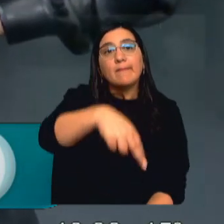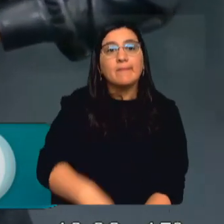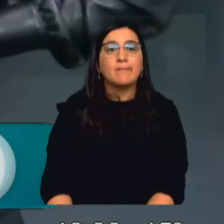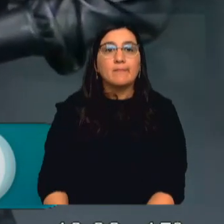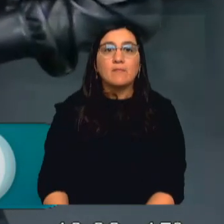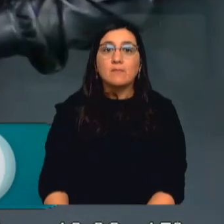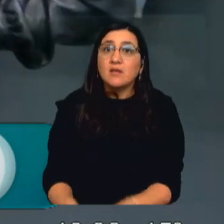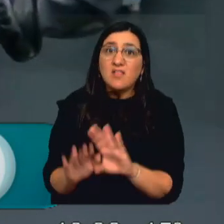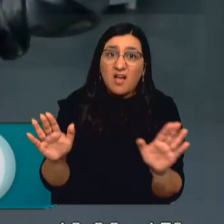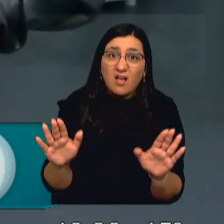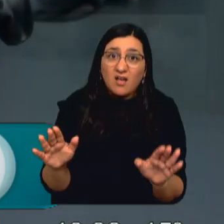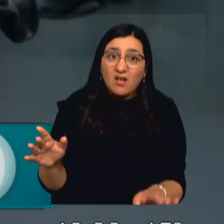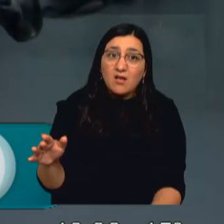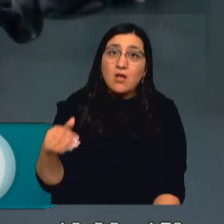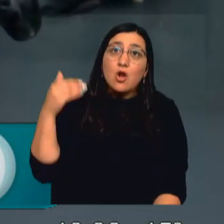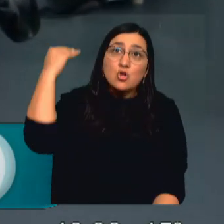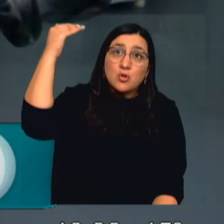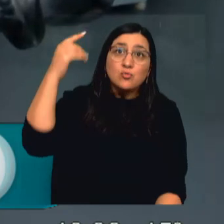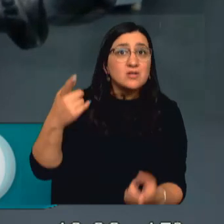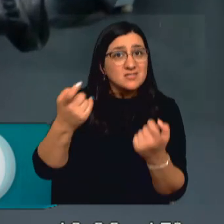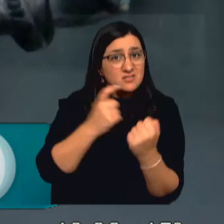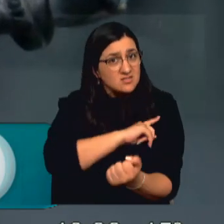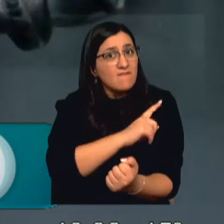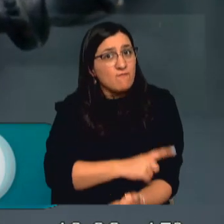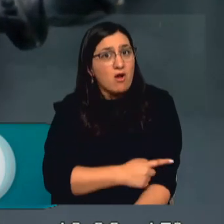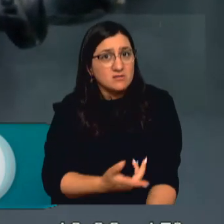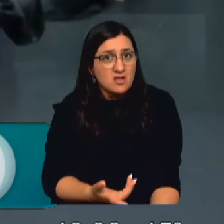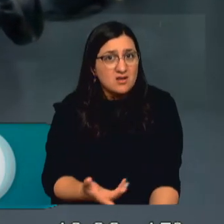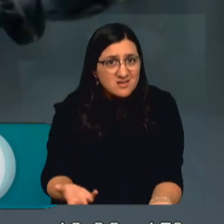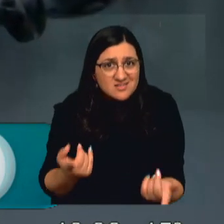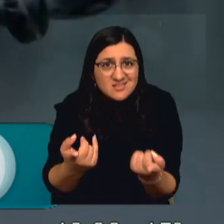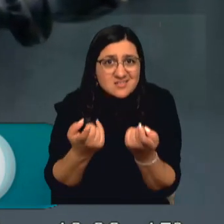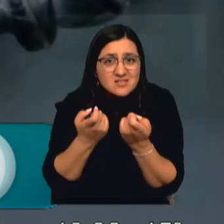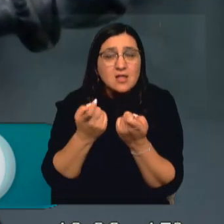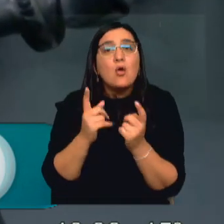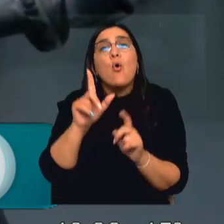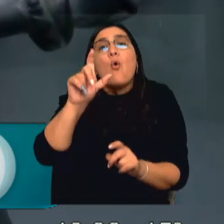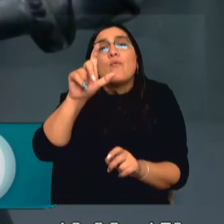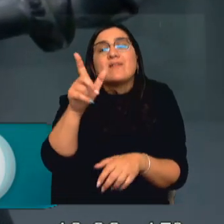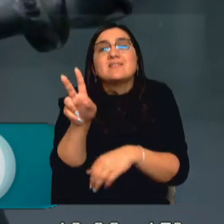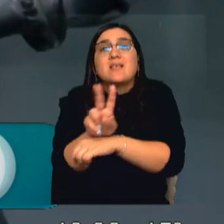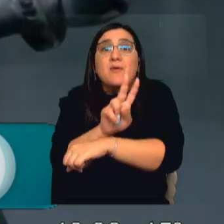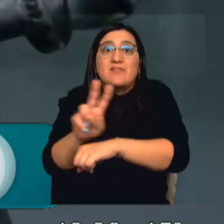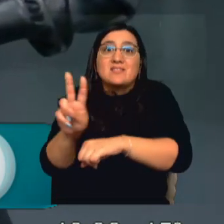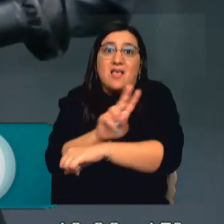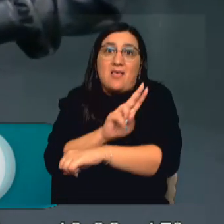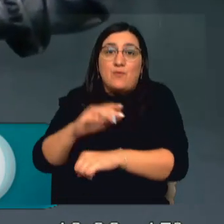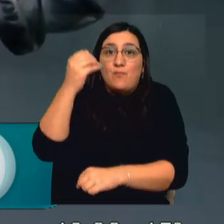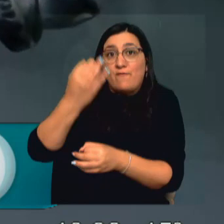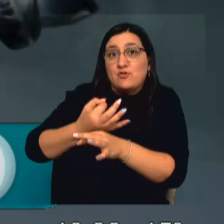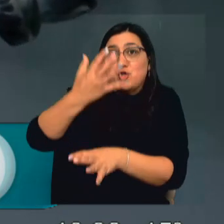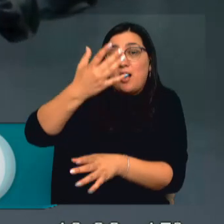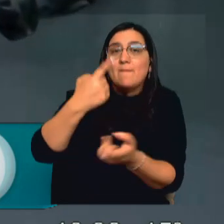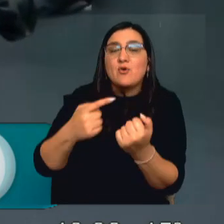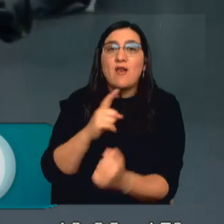sé, y tal, los adultos mayores tienen que hacer fuerza, obviamente que supervisada por un profesional, pero la fuerza y la